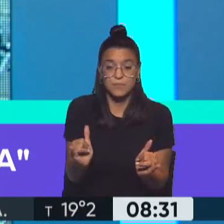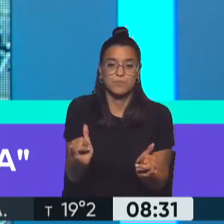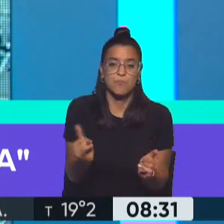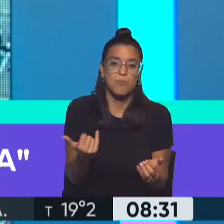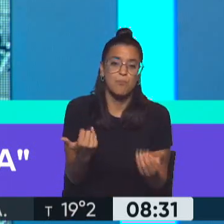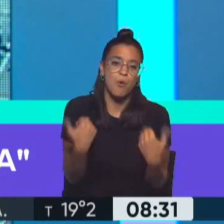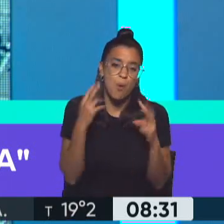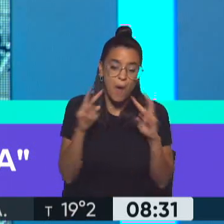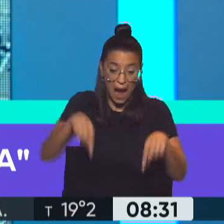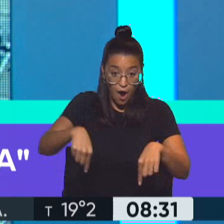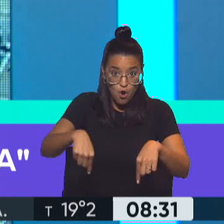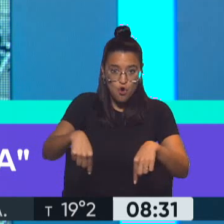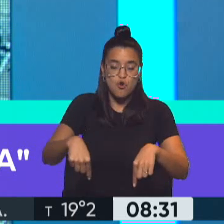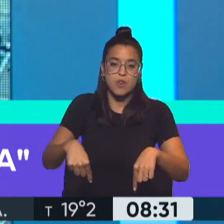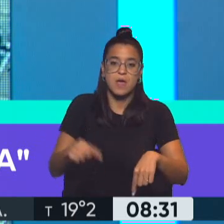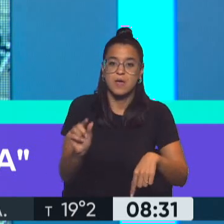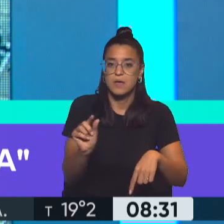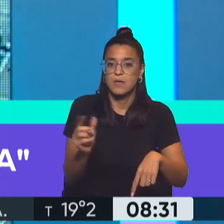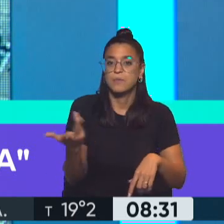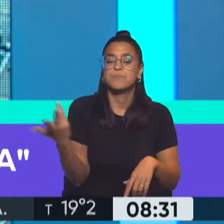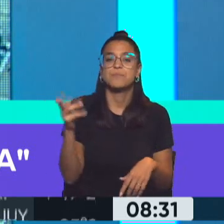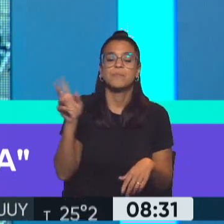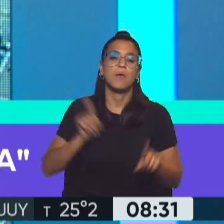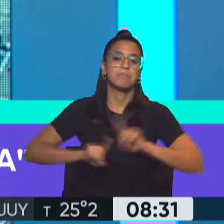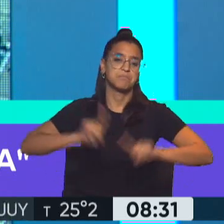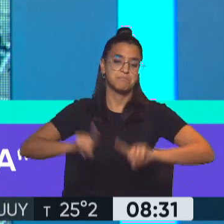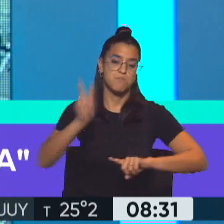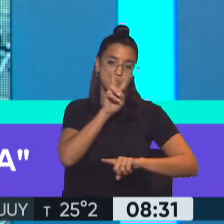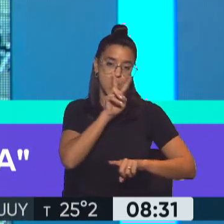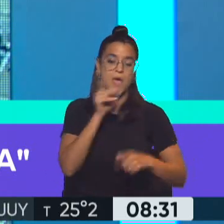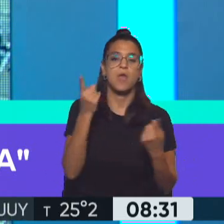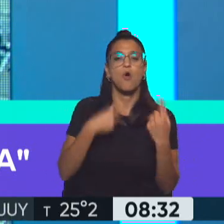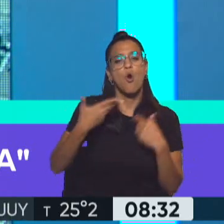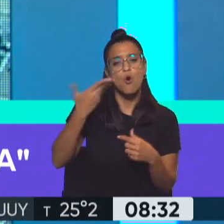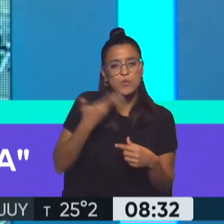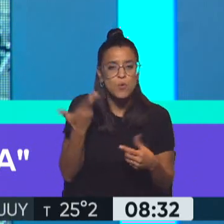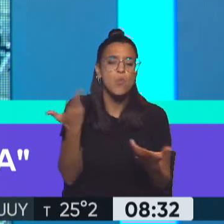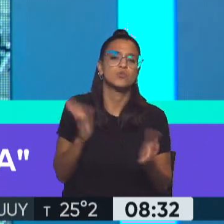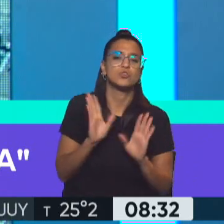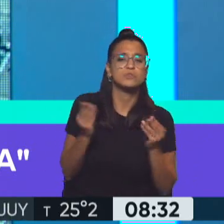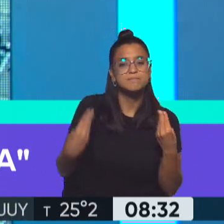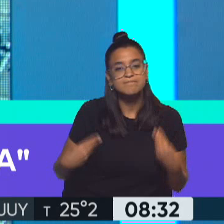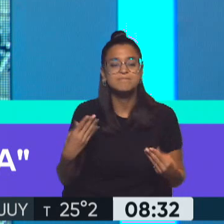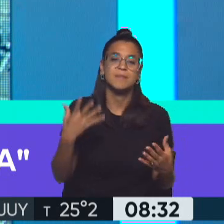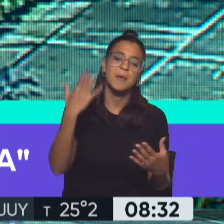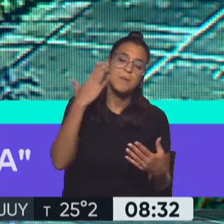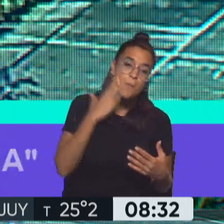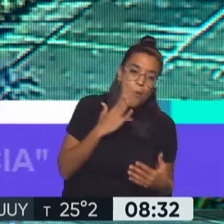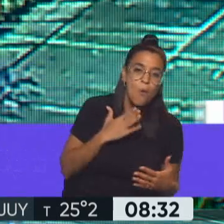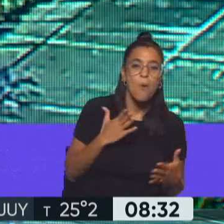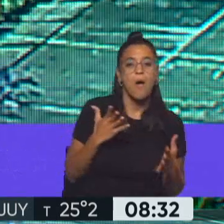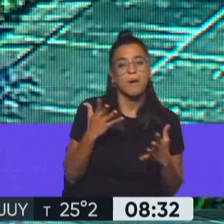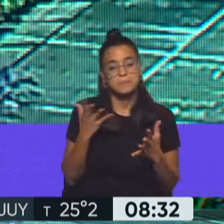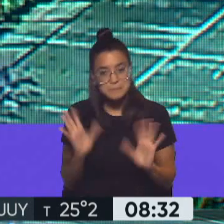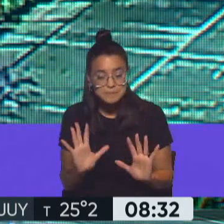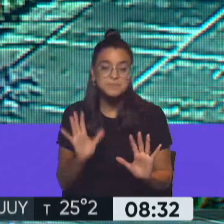ver por ahí, ahora, bueno, por ejemplo, bueno, lo dirige una mujer o tiene o discursos más laxos, más, si más quiere, contemplativos pareciera, ¿no? Sí, sí, pero